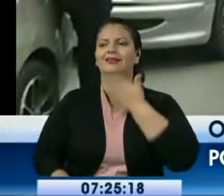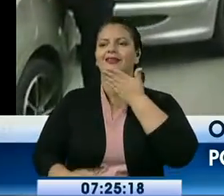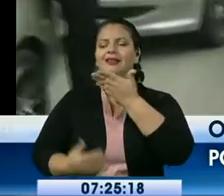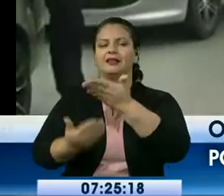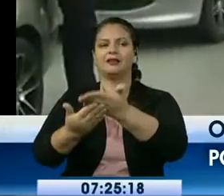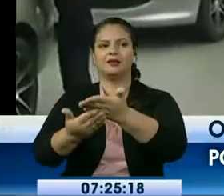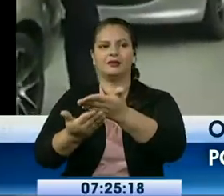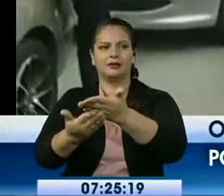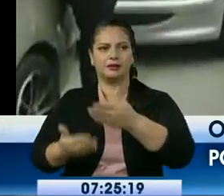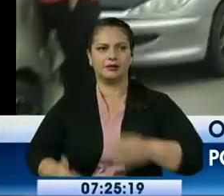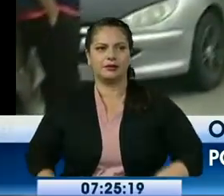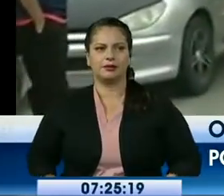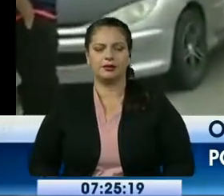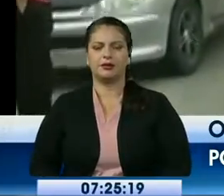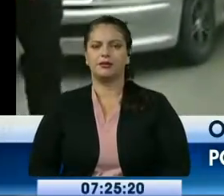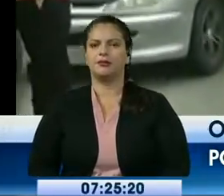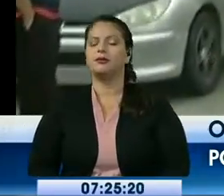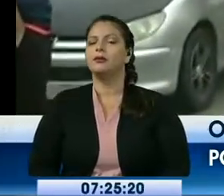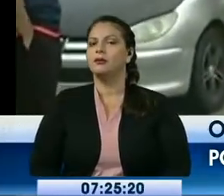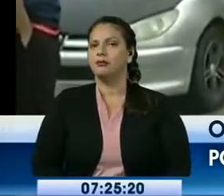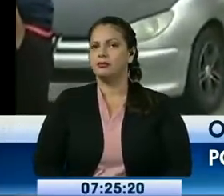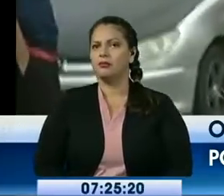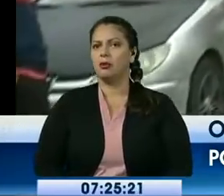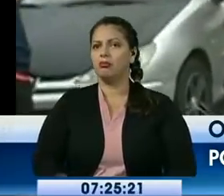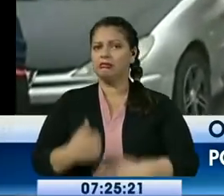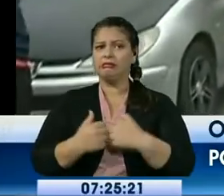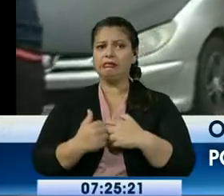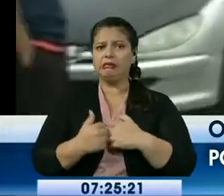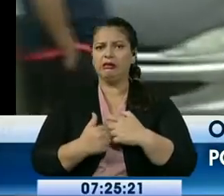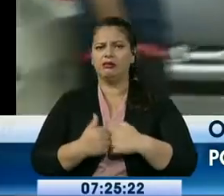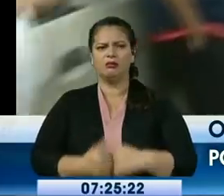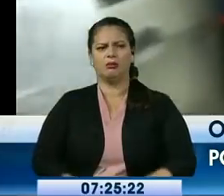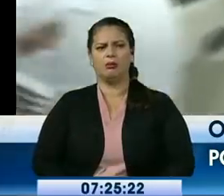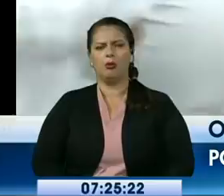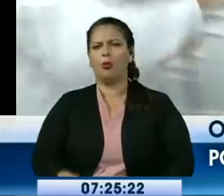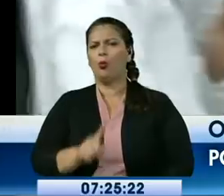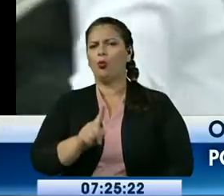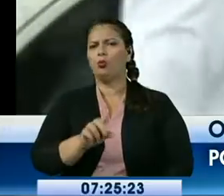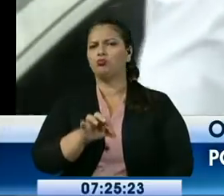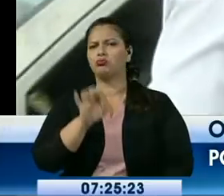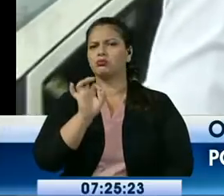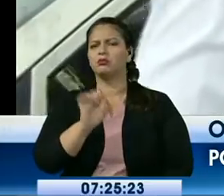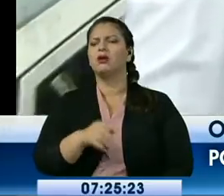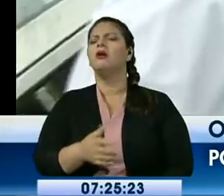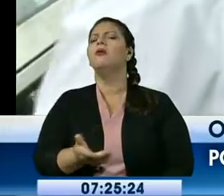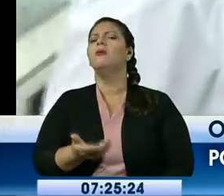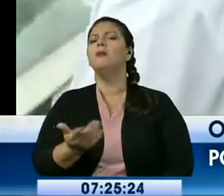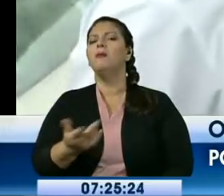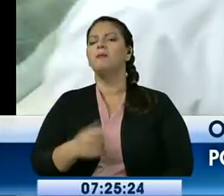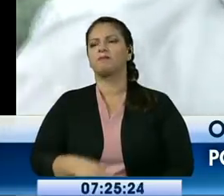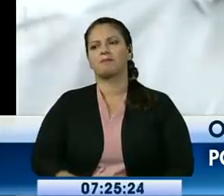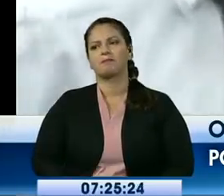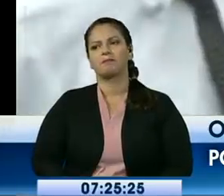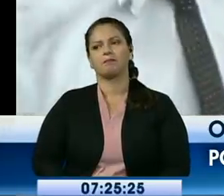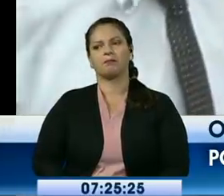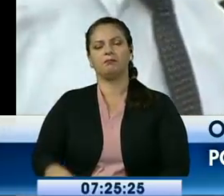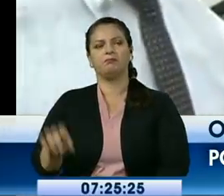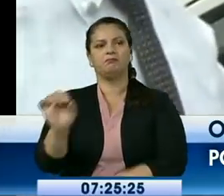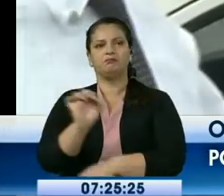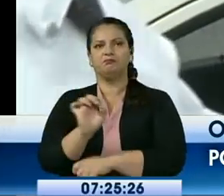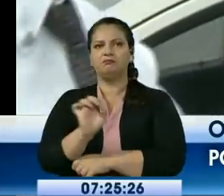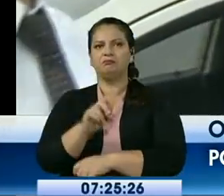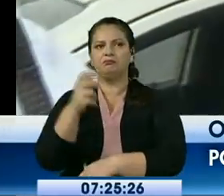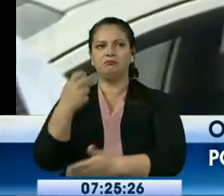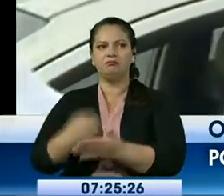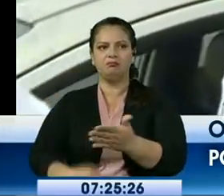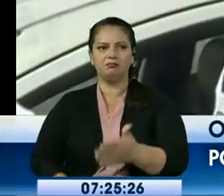novedades más que una contravención de tránsito. Amigo, muy buenos días. ¿Qué tal? ¿Qué le parece el trabajo de la institución del orden? Excelente, compadre. Esto debe